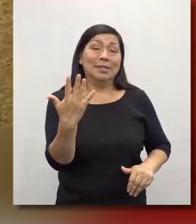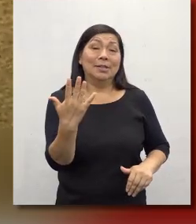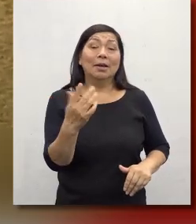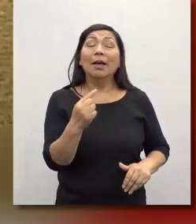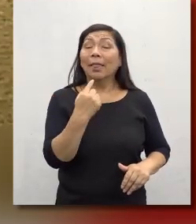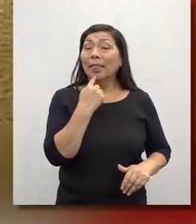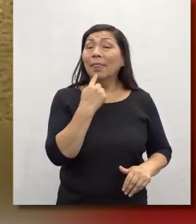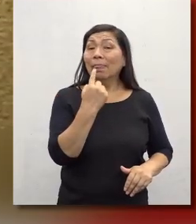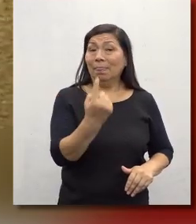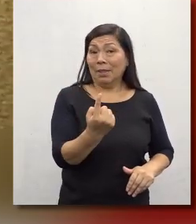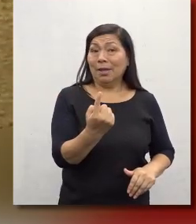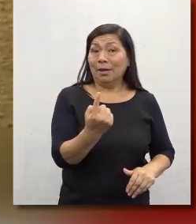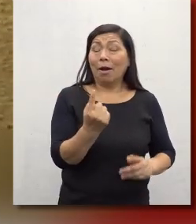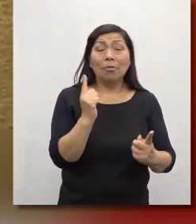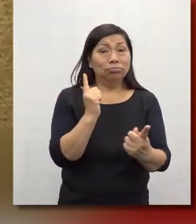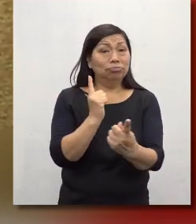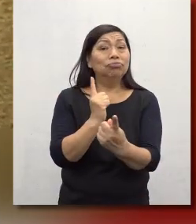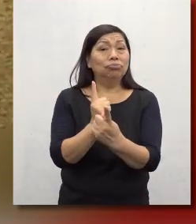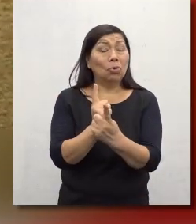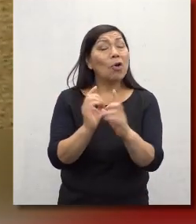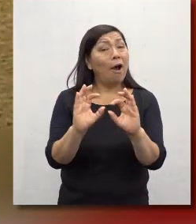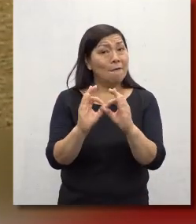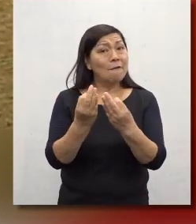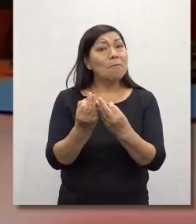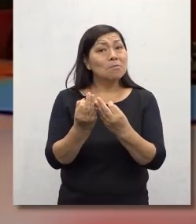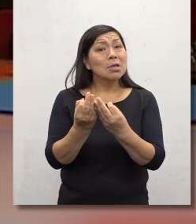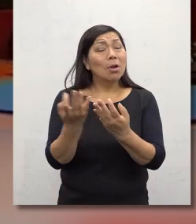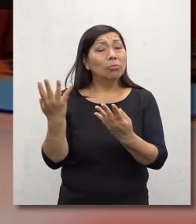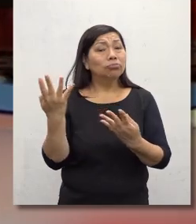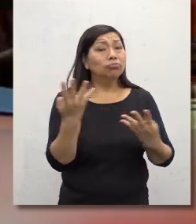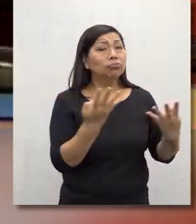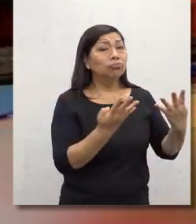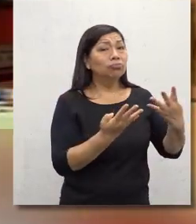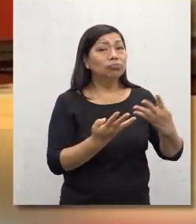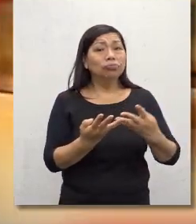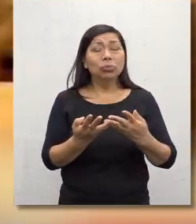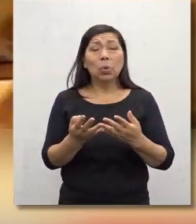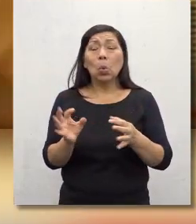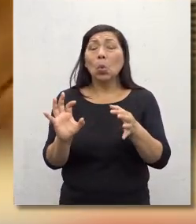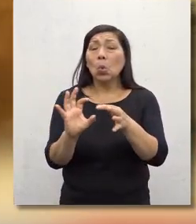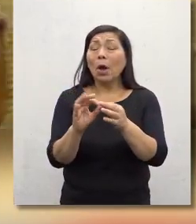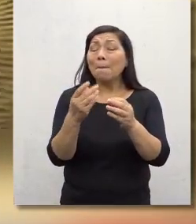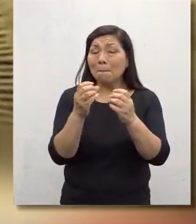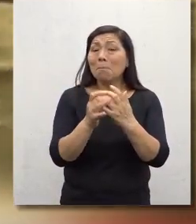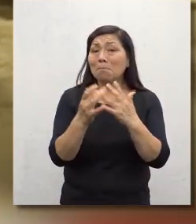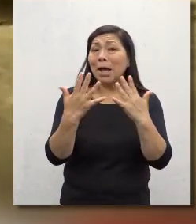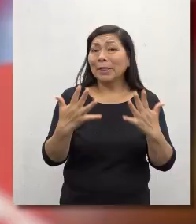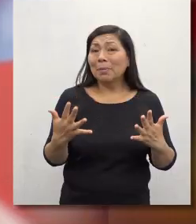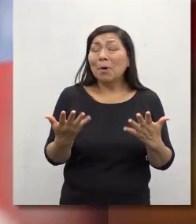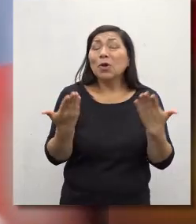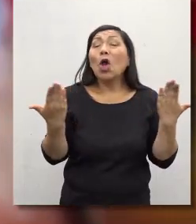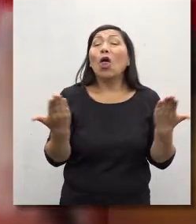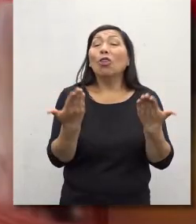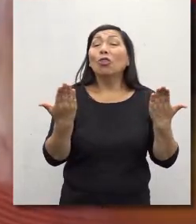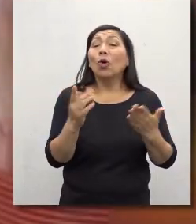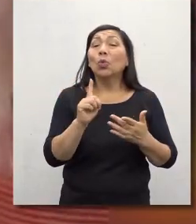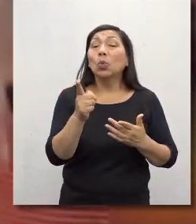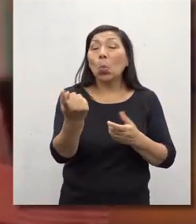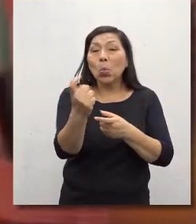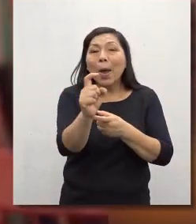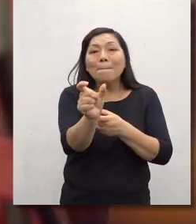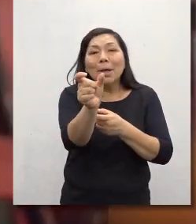Queda claro que estamos frente a una familia ensamblada originada en una unión matrimonial, en donde uno de